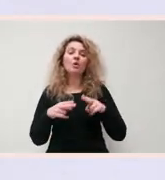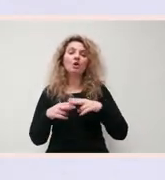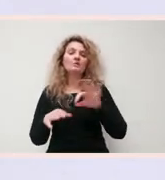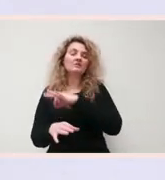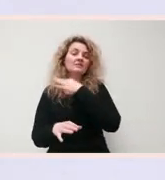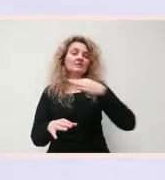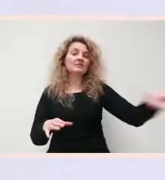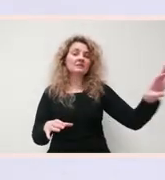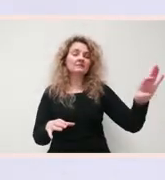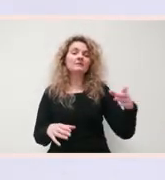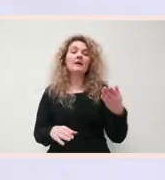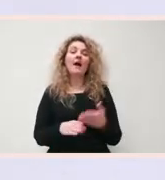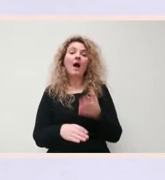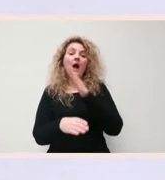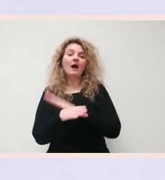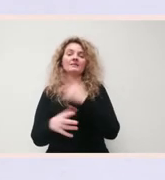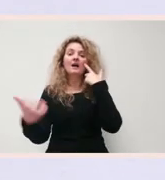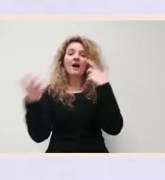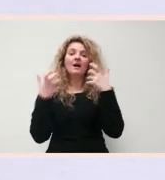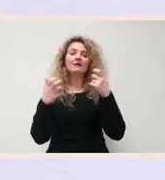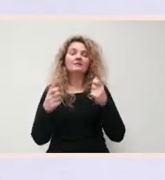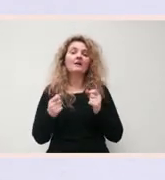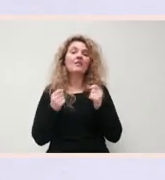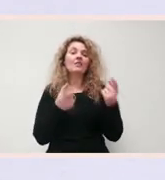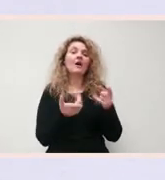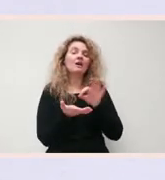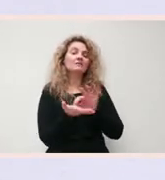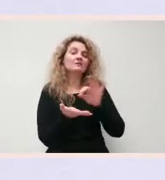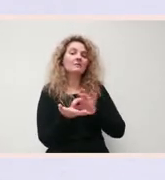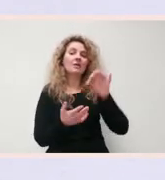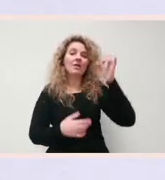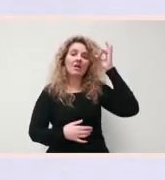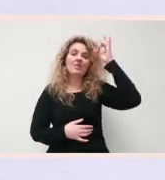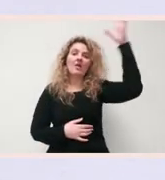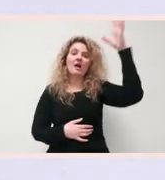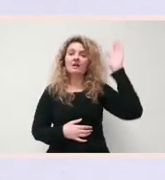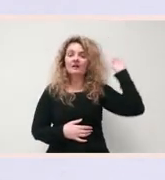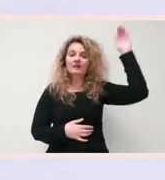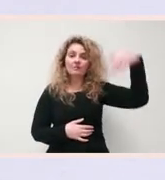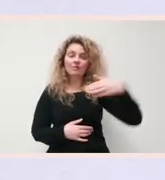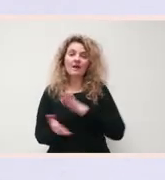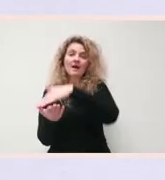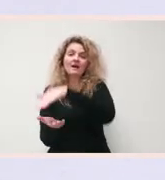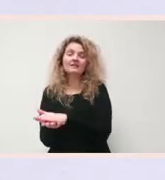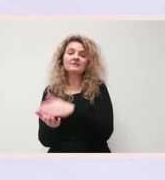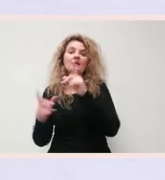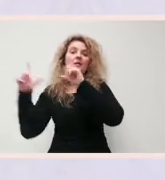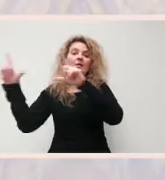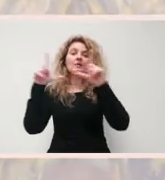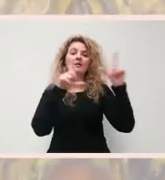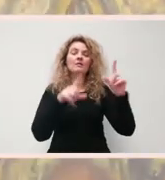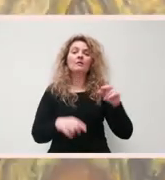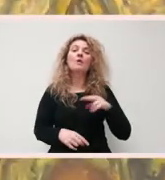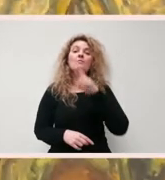a poñer a súa arte ao servizo dos ideais da República, nunha serie de estampas que hoxe en día tamén custodia o Museo de